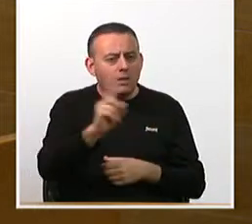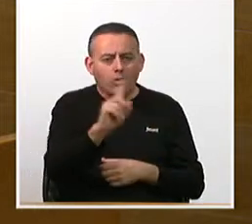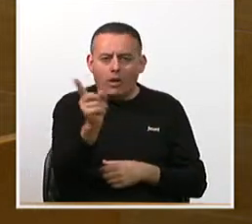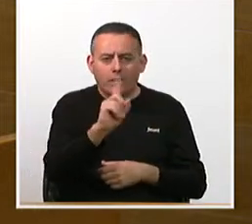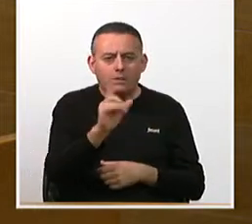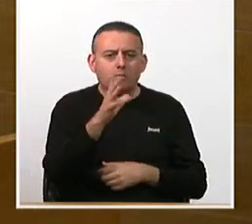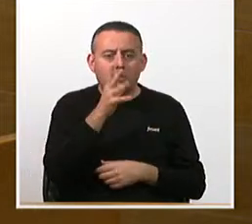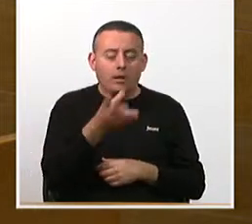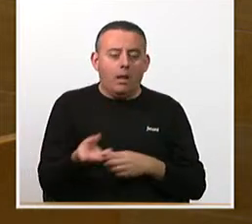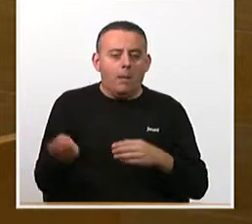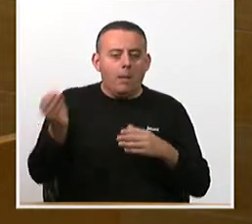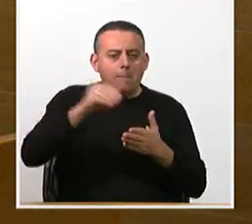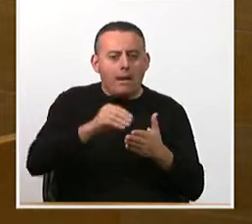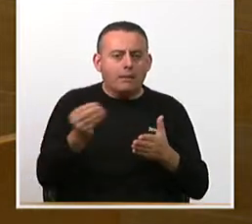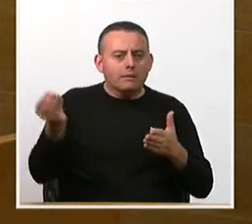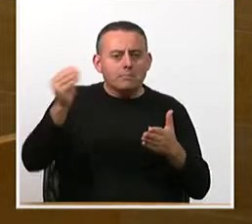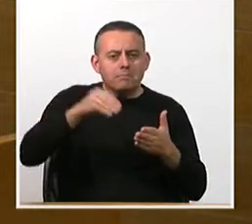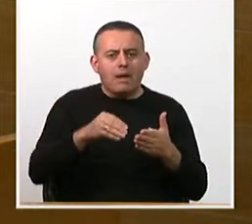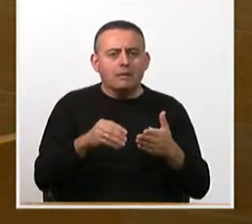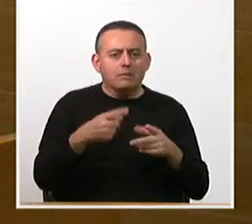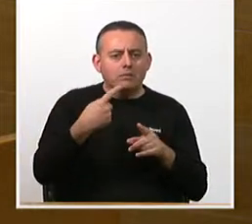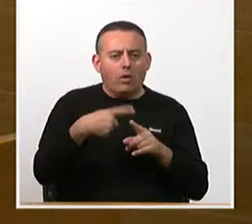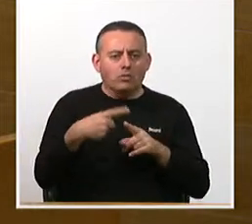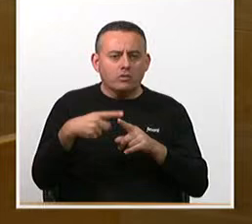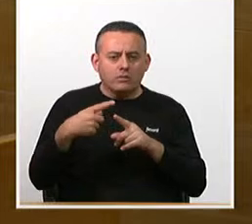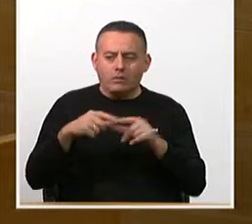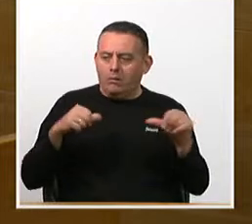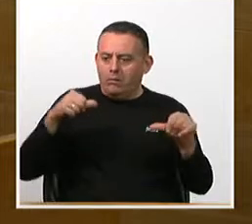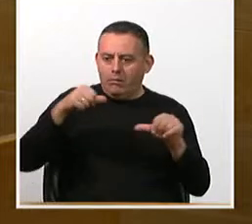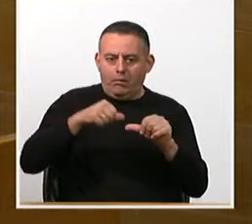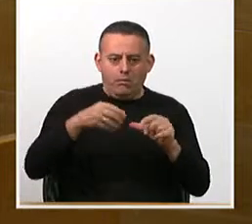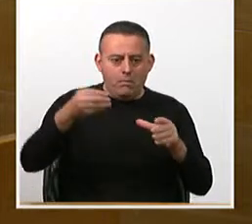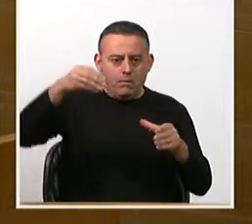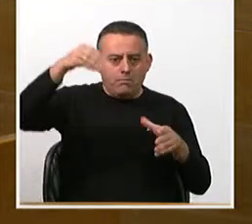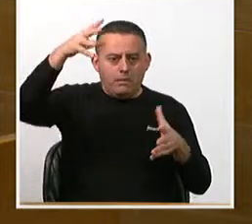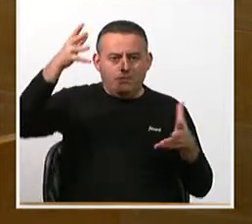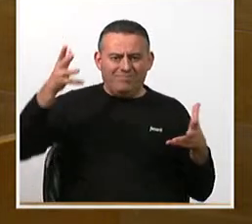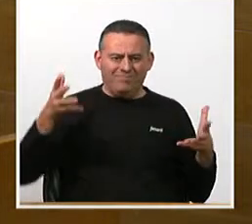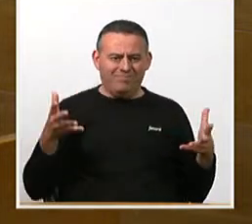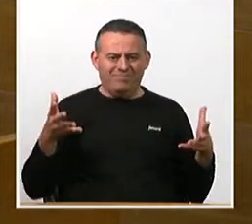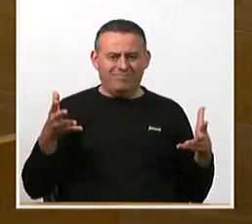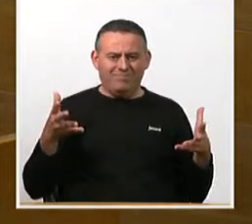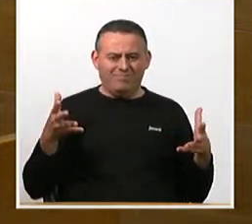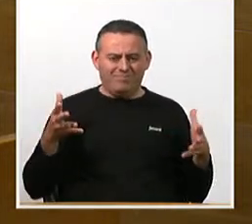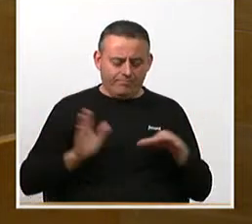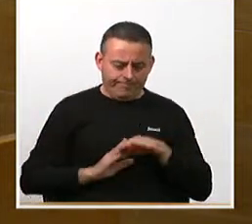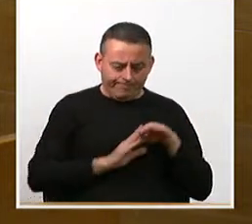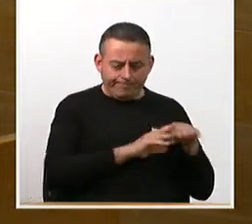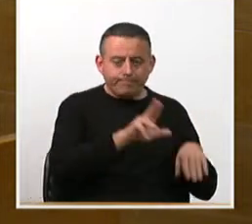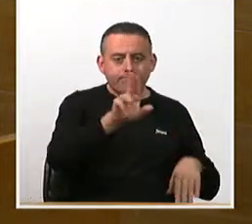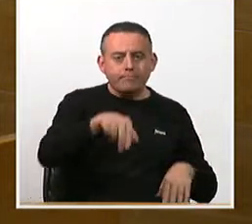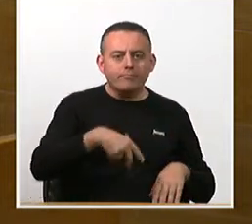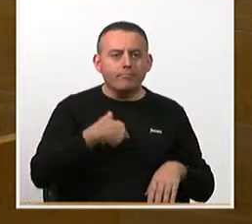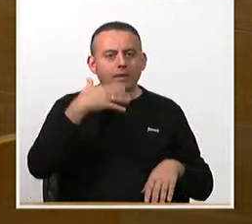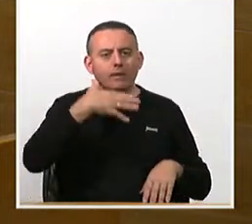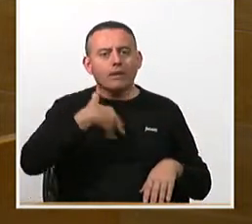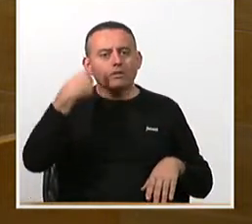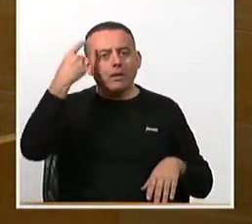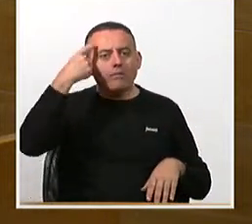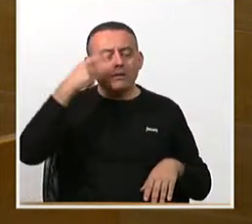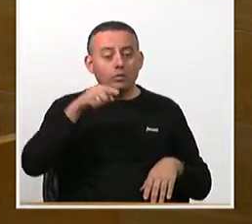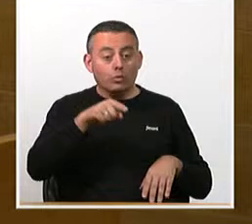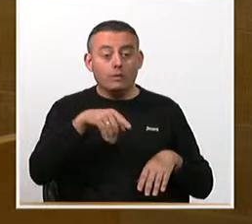la y que ya ex tamb que saber es opina y el de